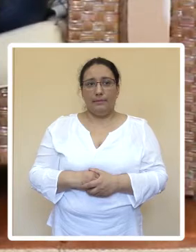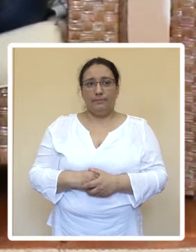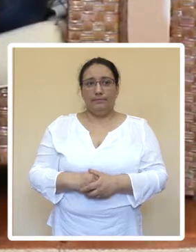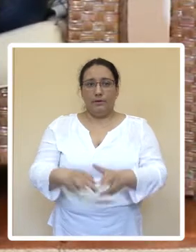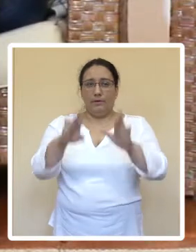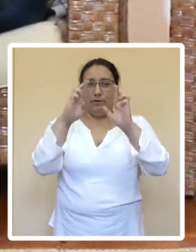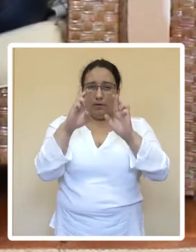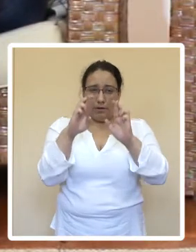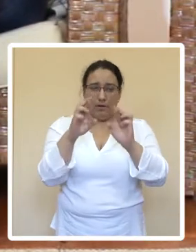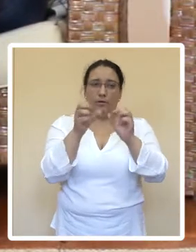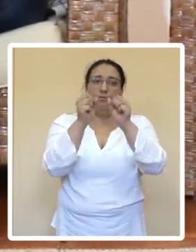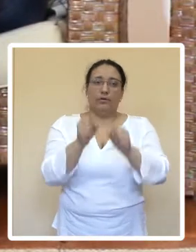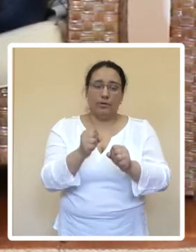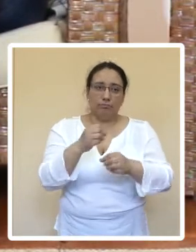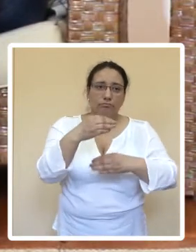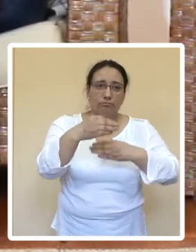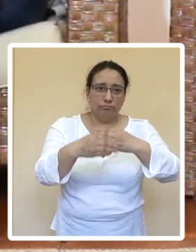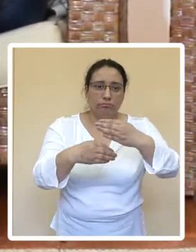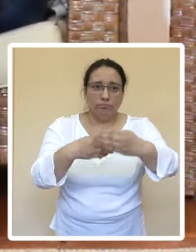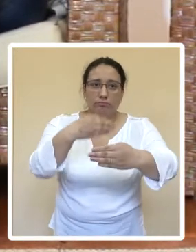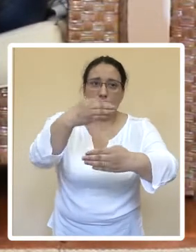Esperemos seguir avanzando y